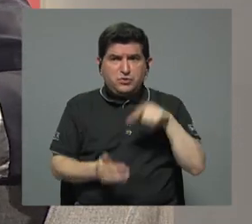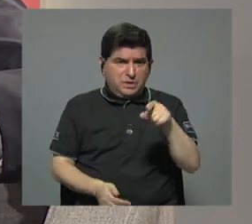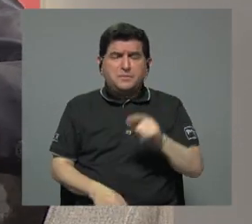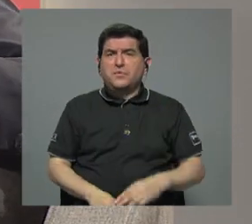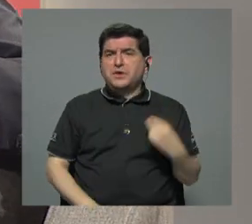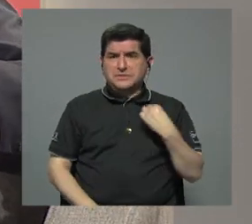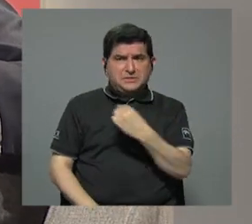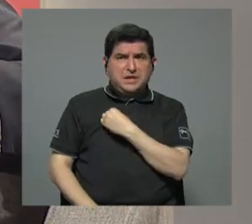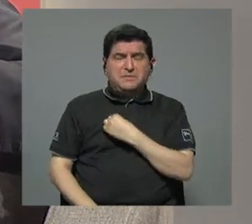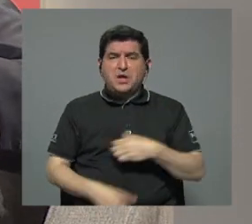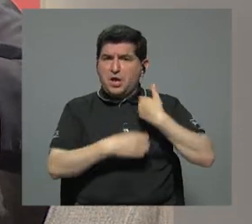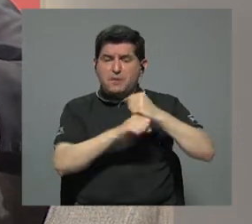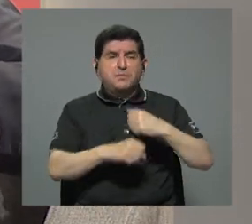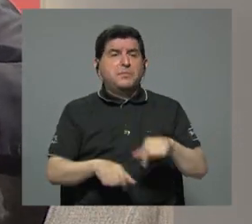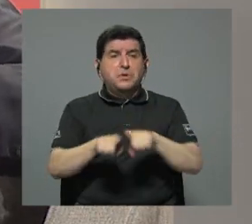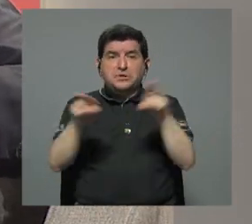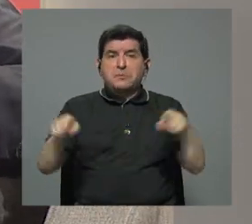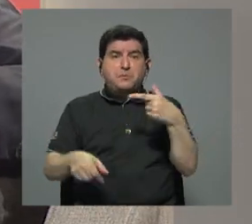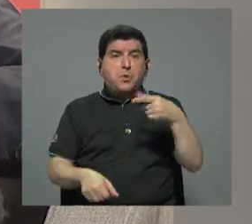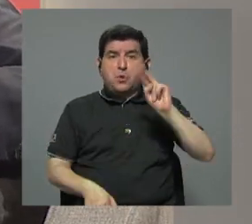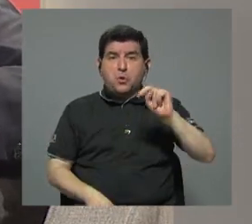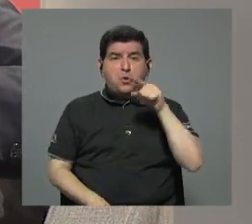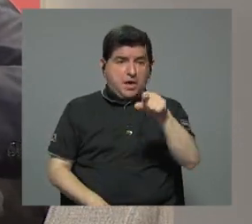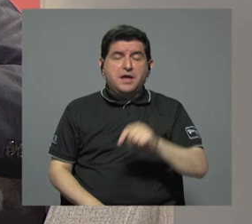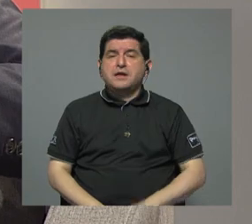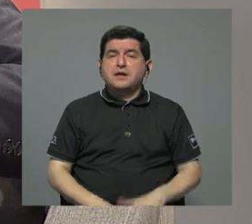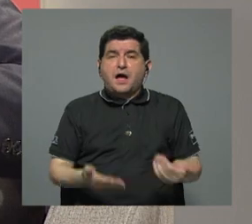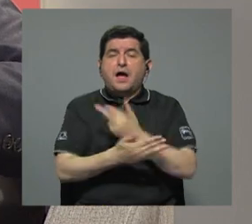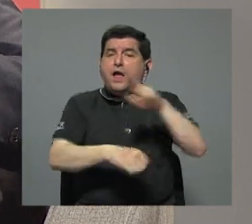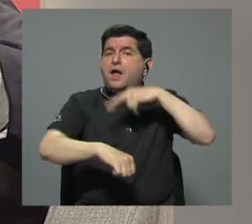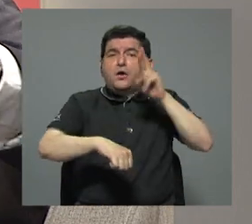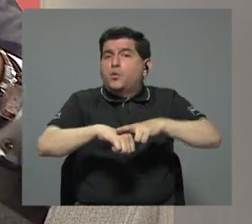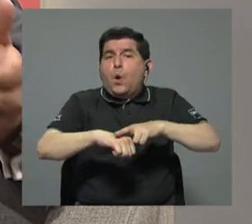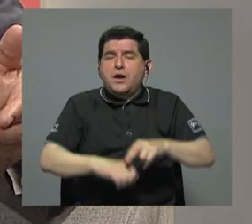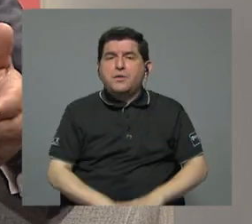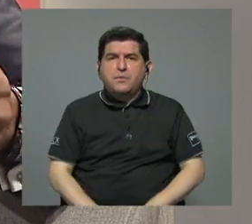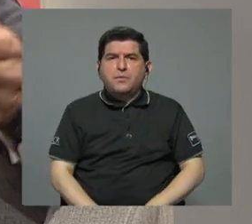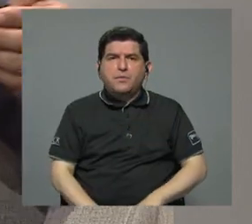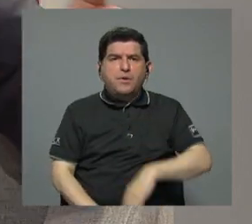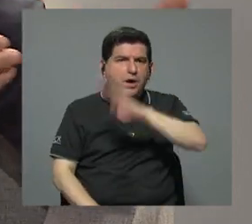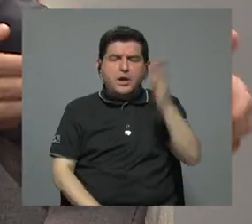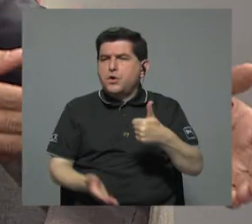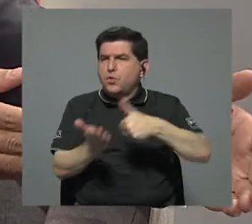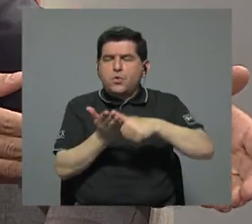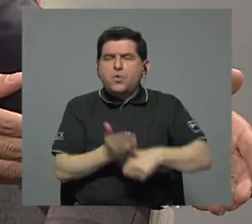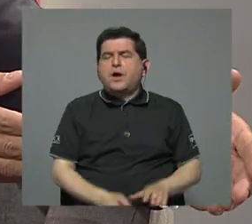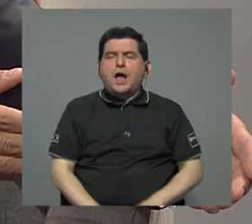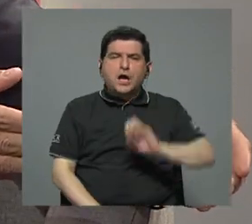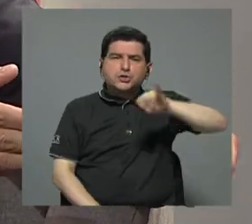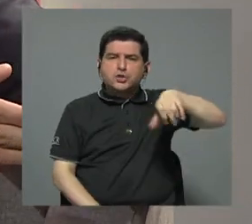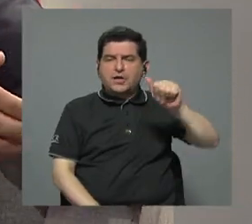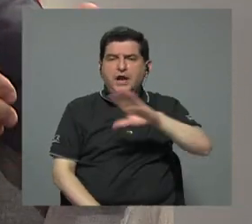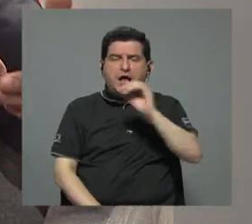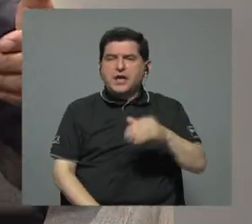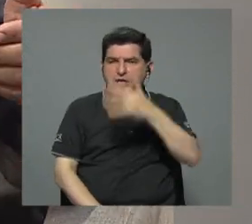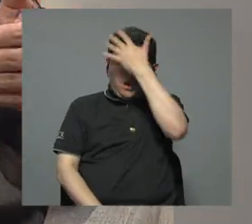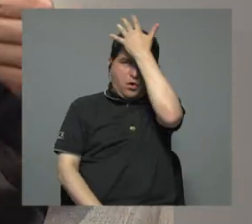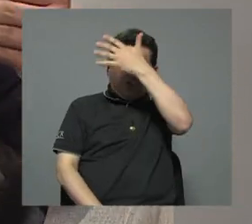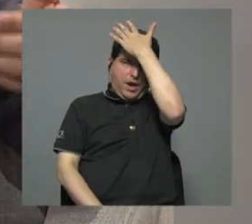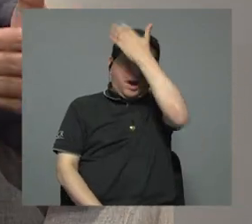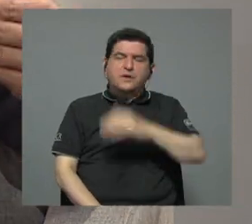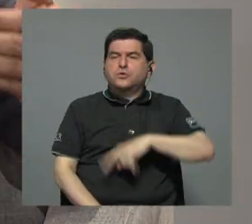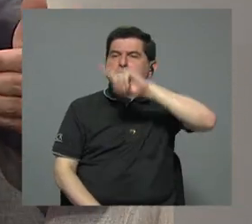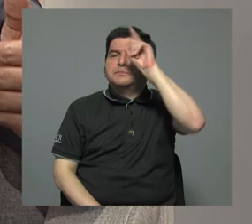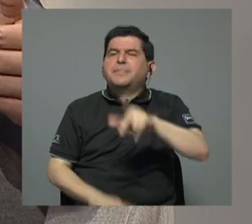estoy seguro con a gloria tampoco de nueva república ciertamente nunca ha votado por un johnny araya ni por un carlos alvarado entonces hay que